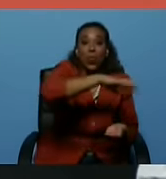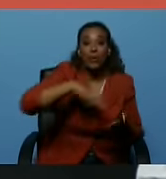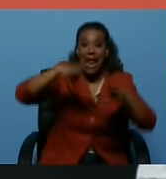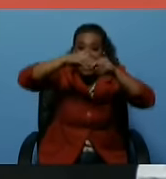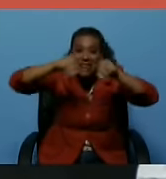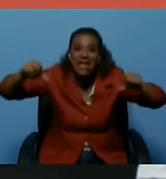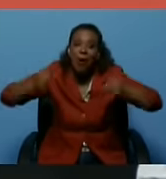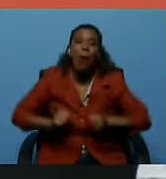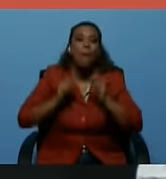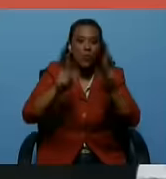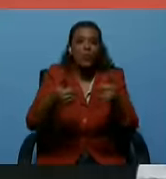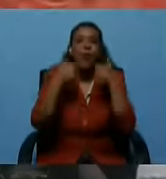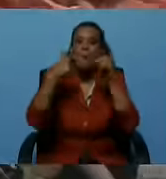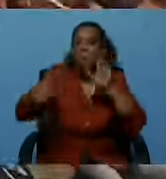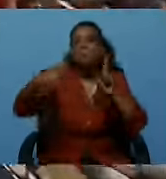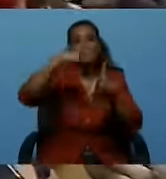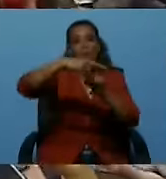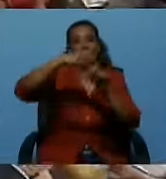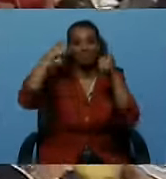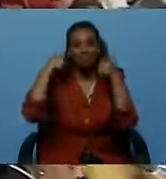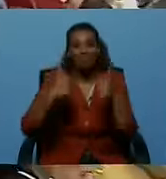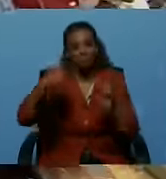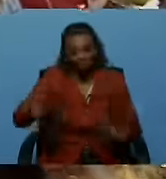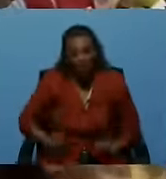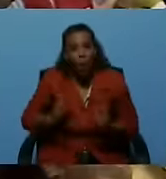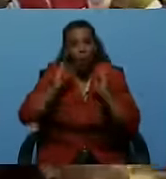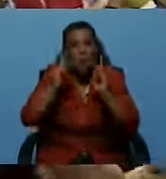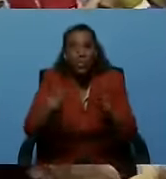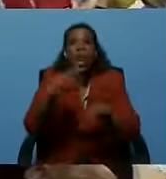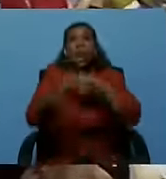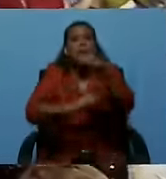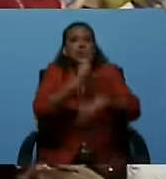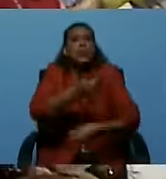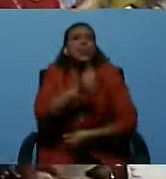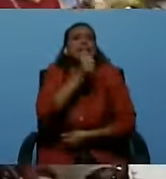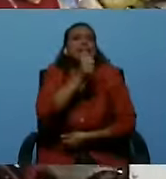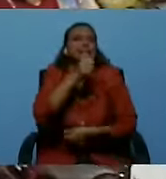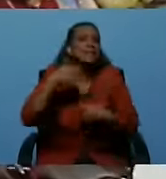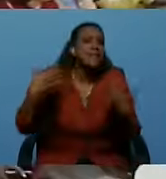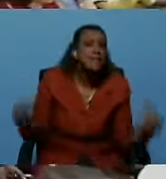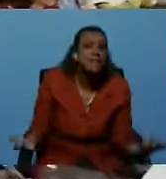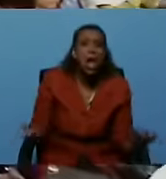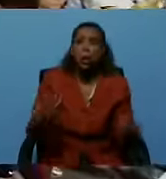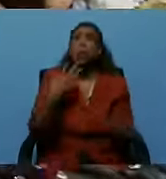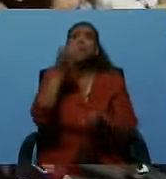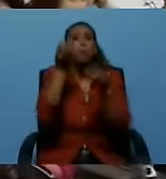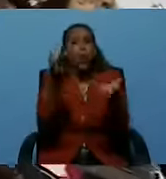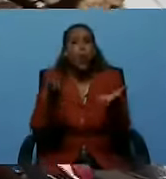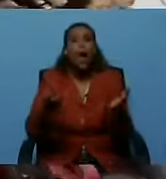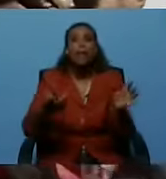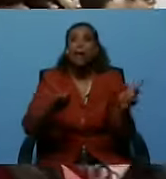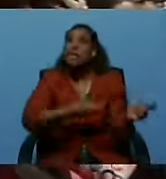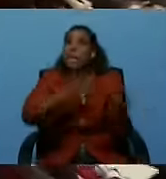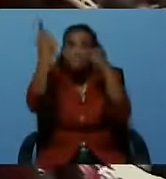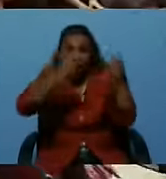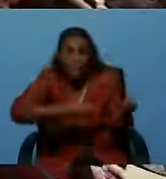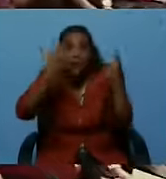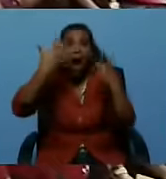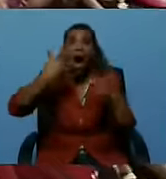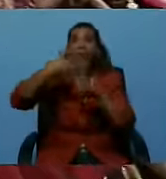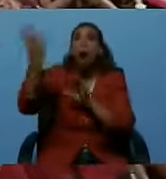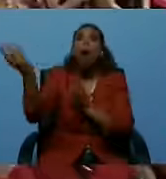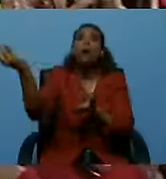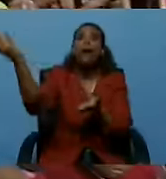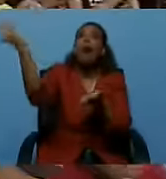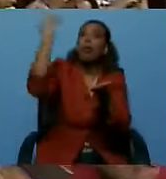de las oportunidades. Y lo están haciendo, como yo le digo a los migrantes, que se quieren